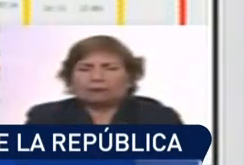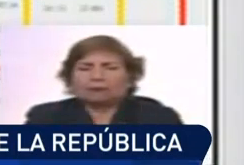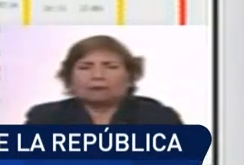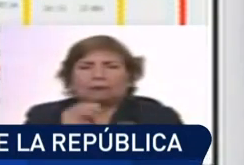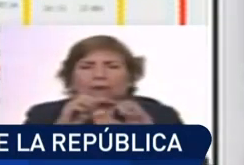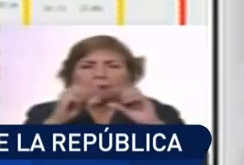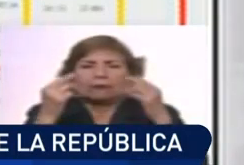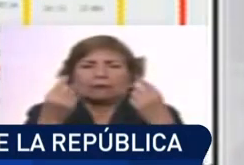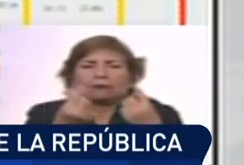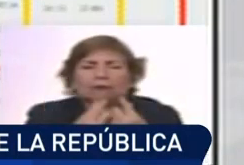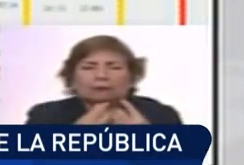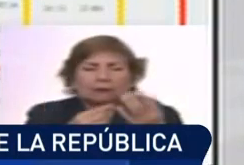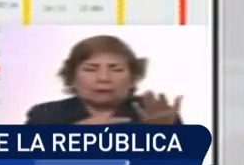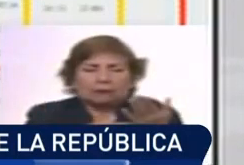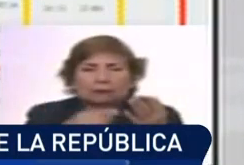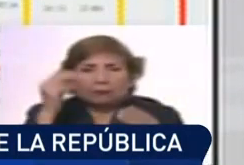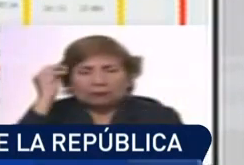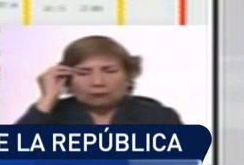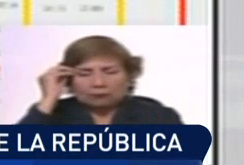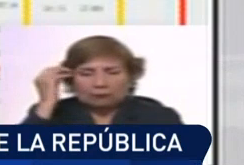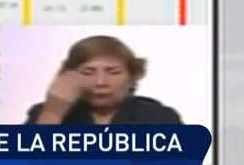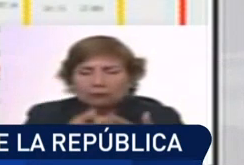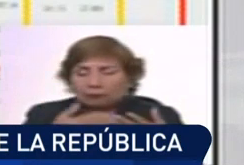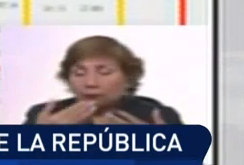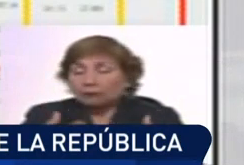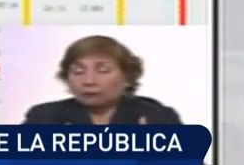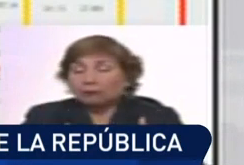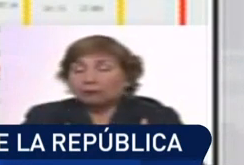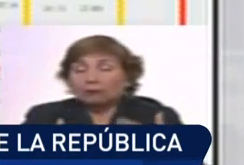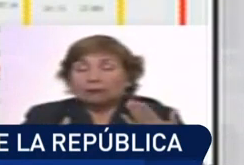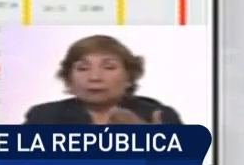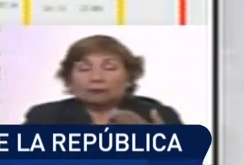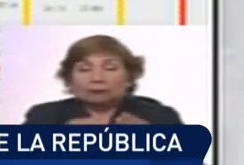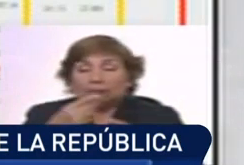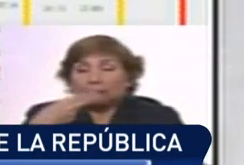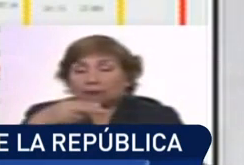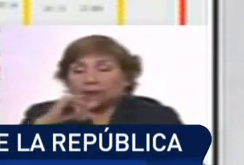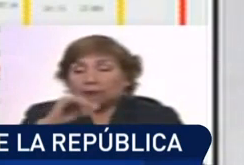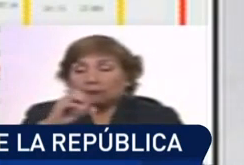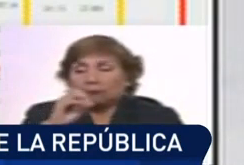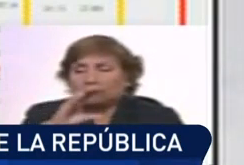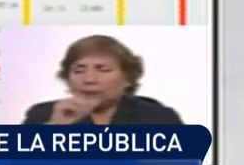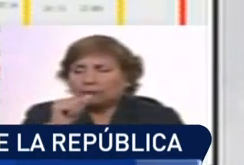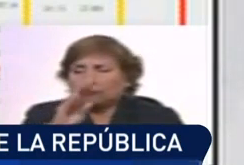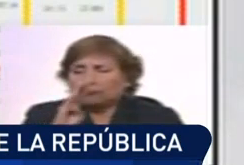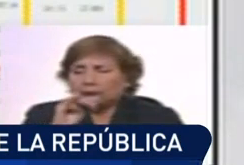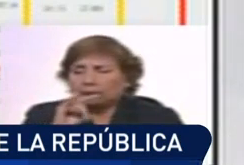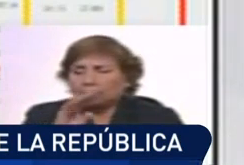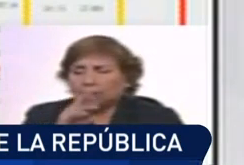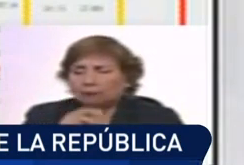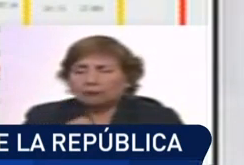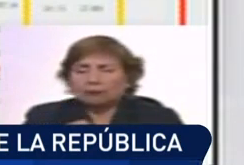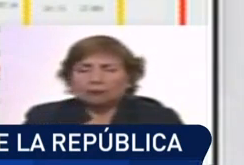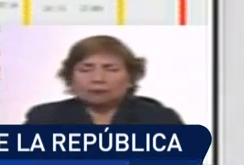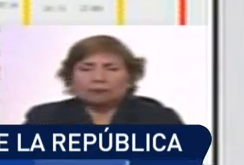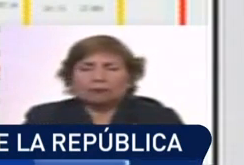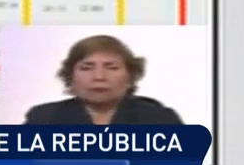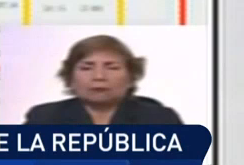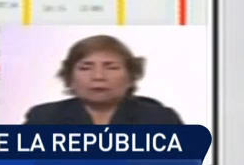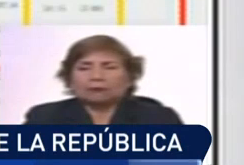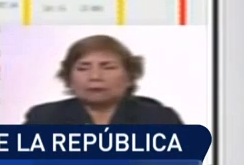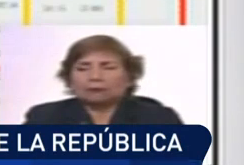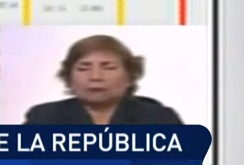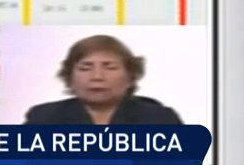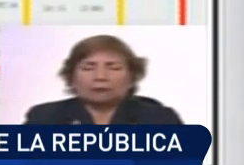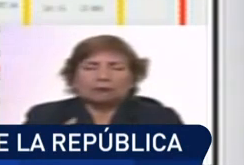de técnicos. Todos son ligados al sector hidrocarburos. Técnicos, incluso uno de ellos profesor universitario, ¿no?, y